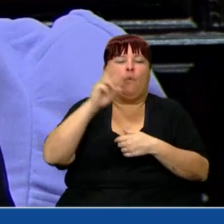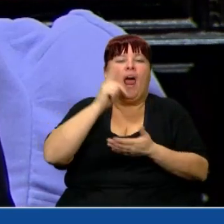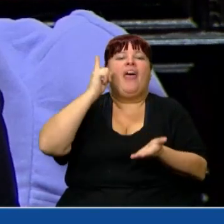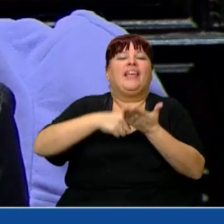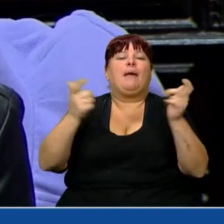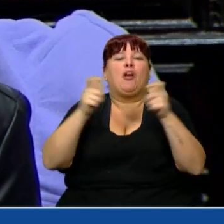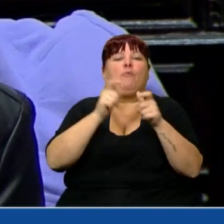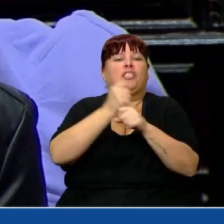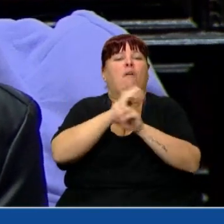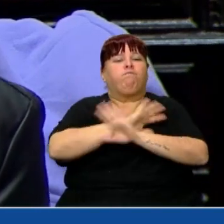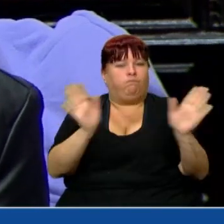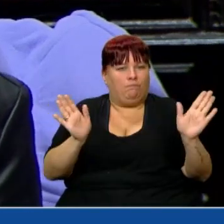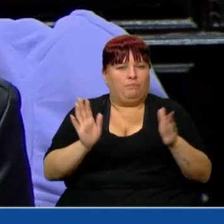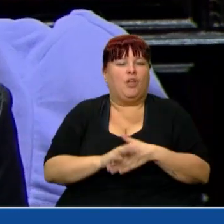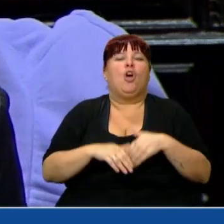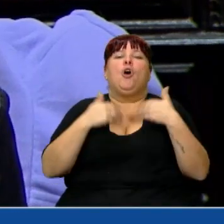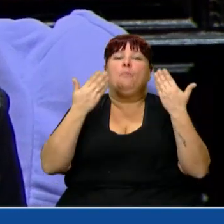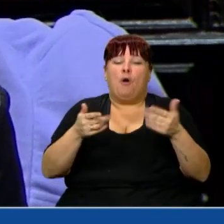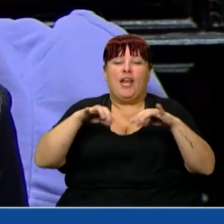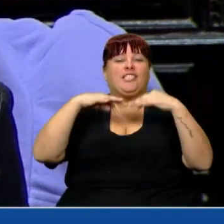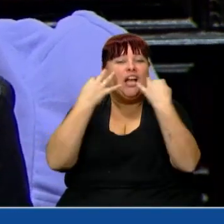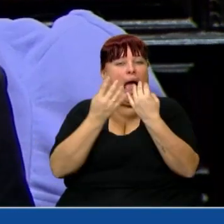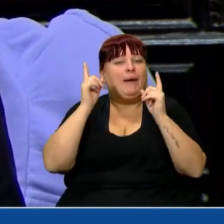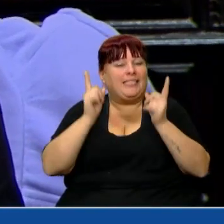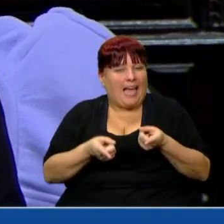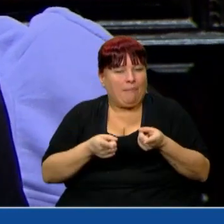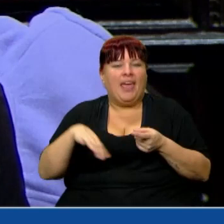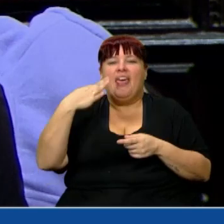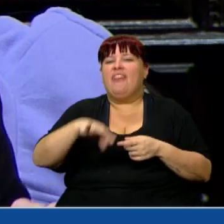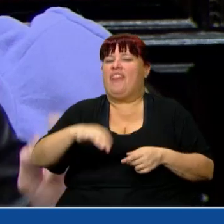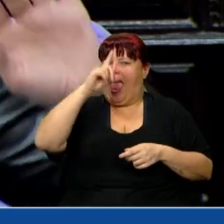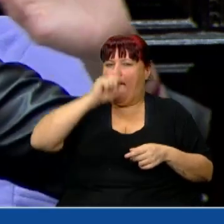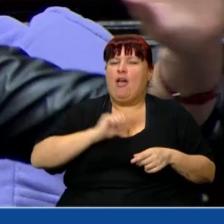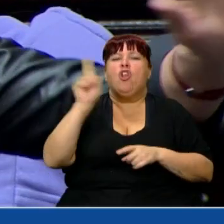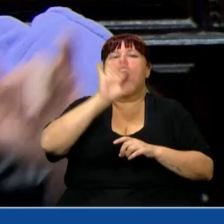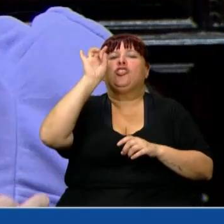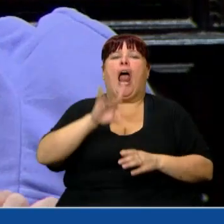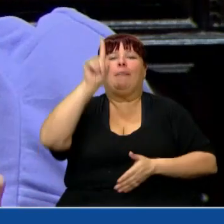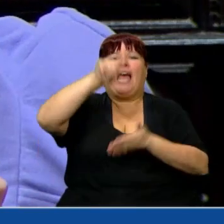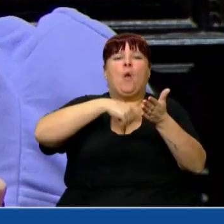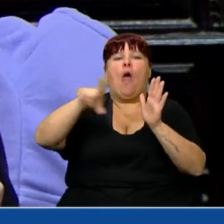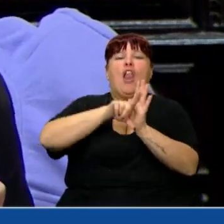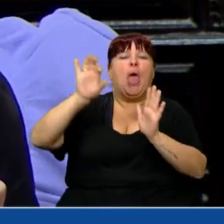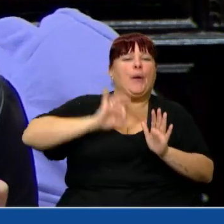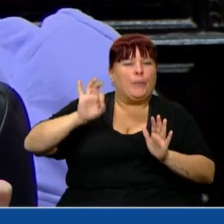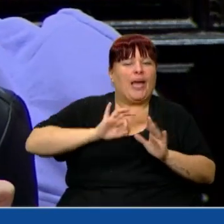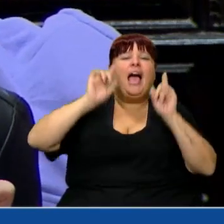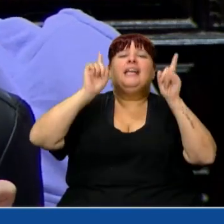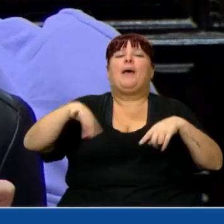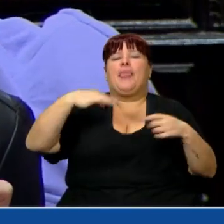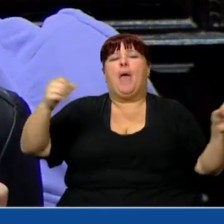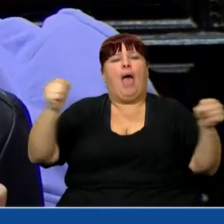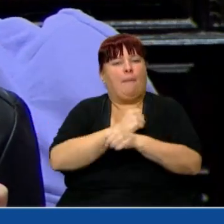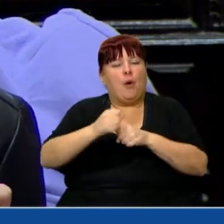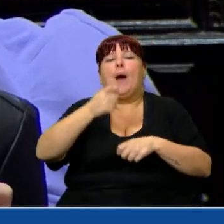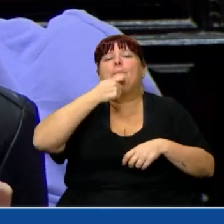dictamen de la Comisión de Trabajo. Por eso esta Cámara también tiene que animarse no solo a derogar una ley vieja, sino también a